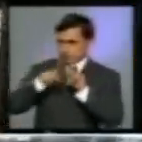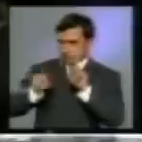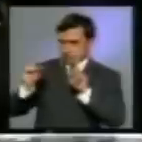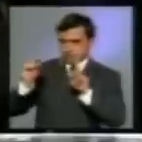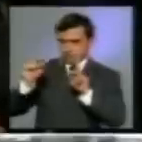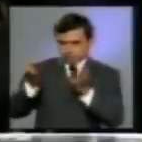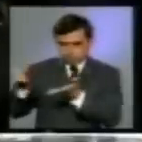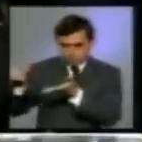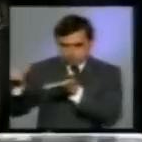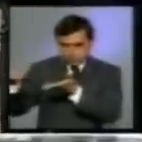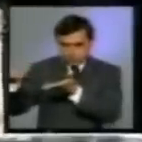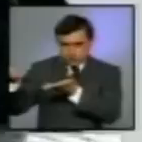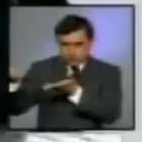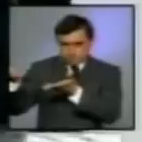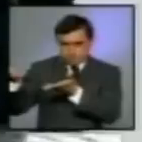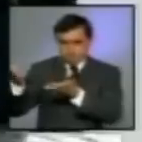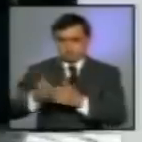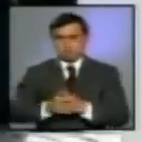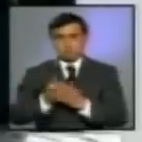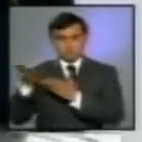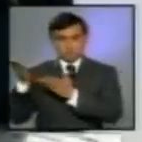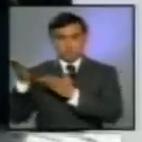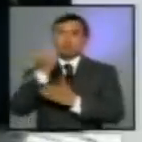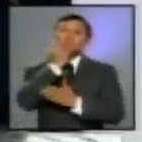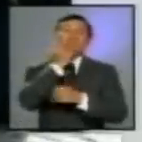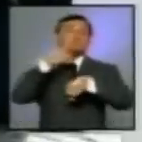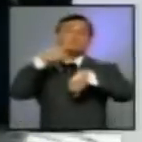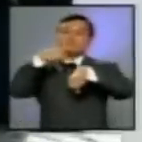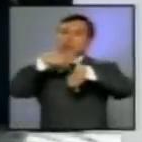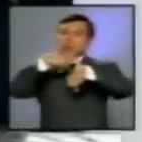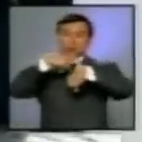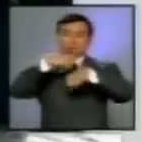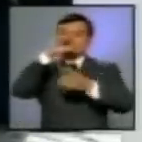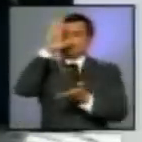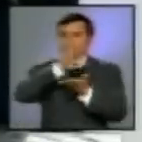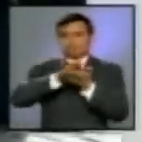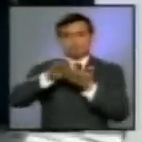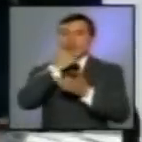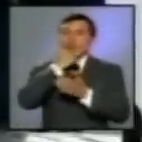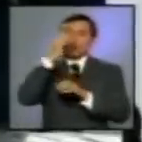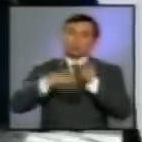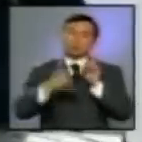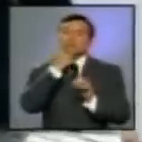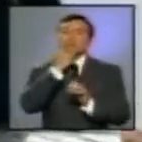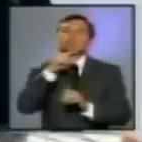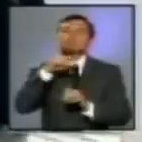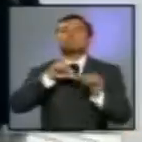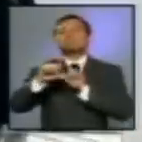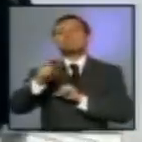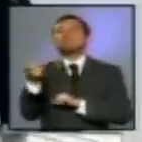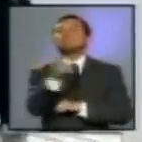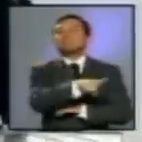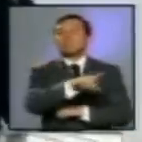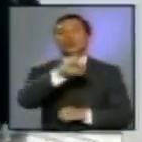adelante, adelante. Ya se acabó. Se terminó el tiempo y vamos ahora con Josefina Vázquez Mota.